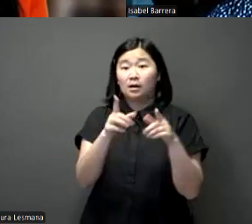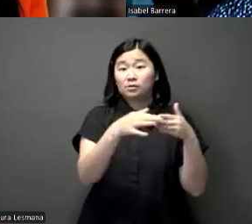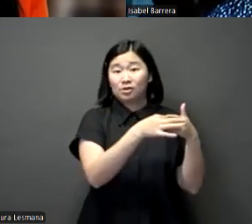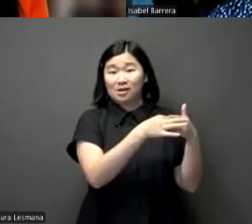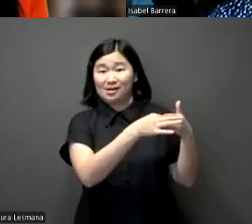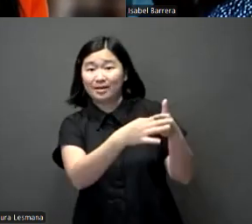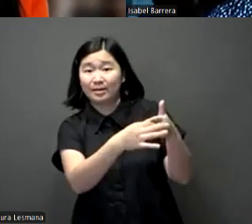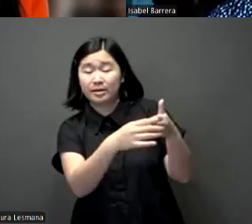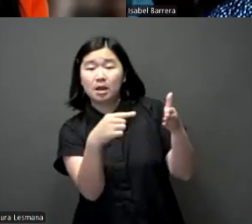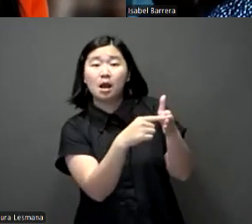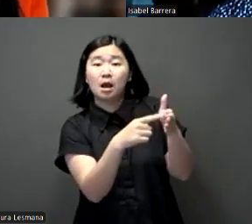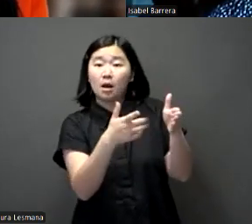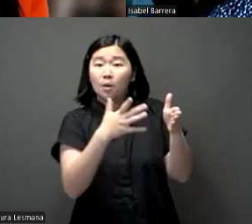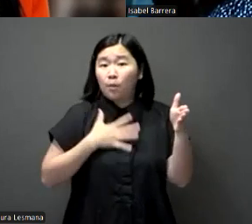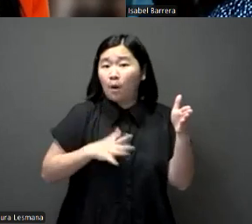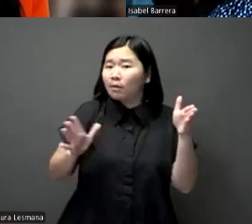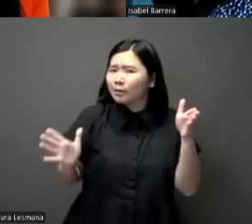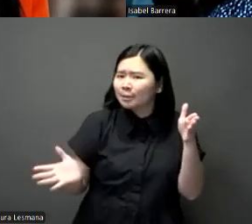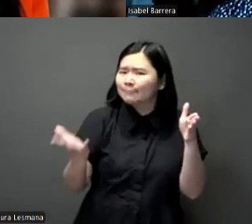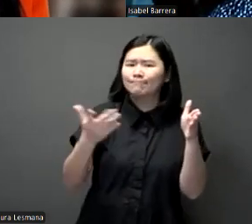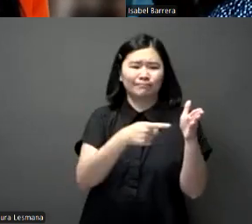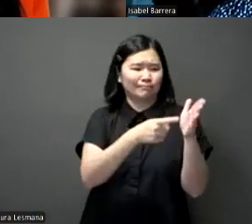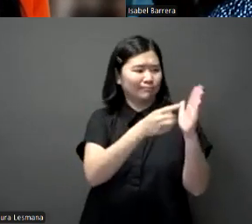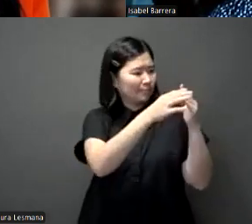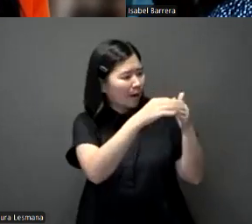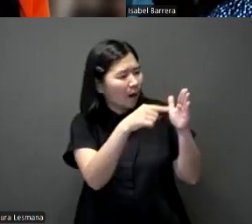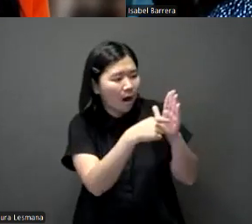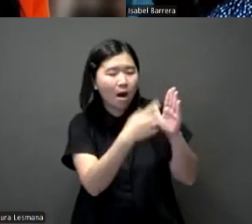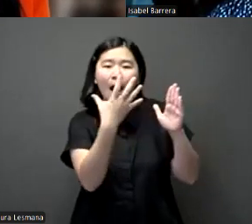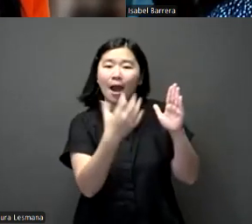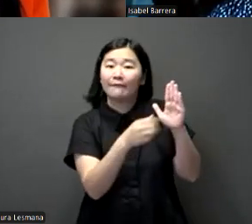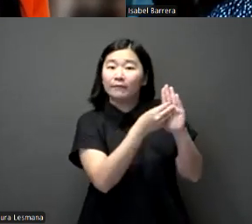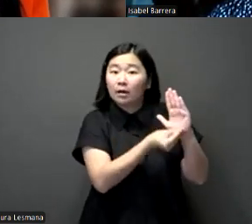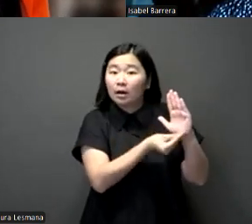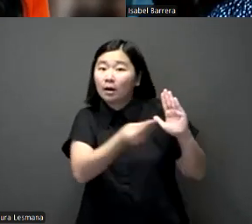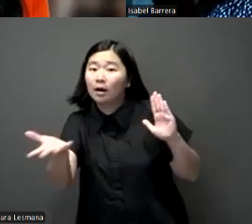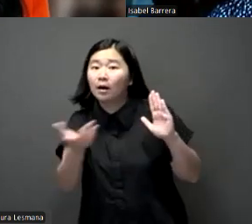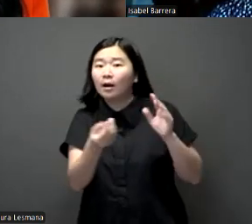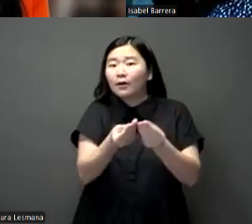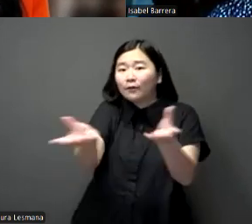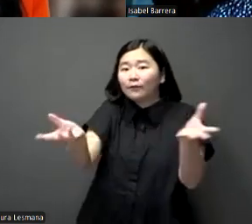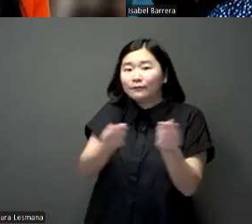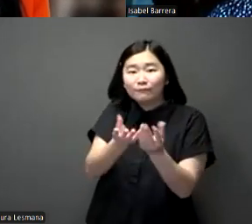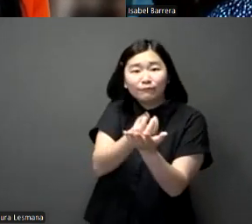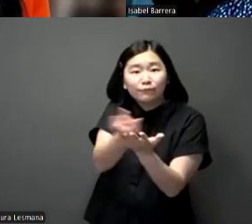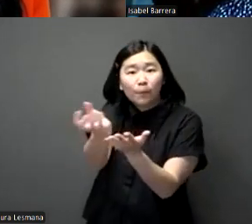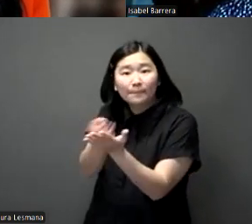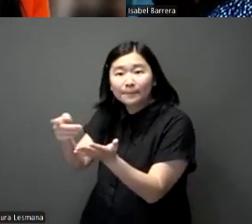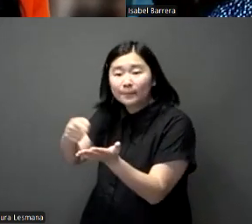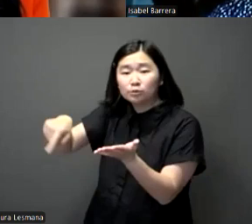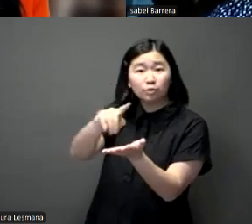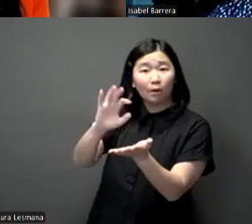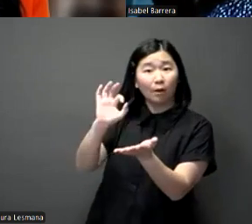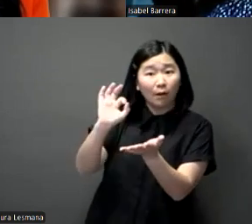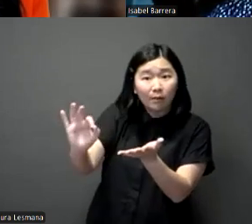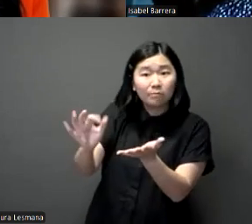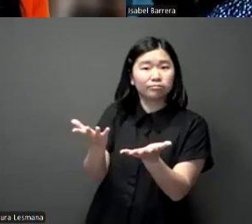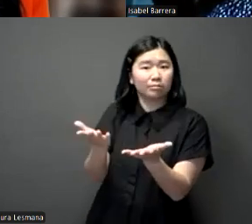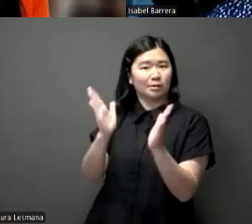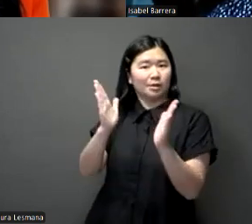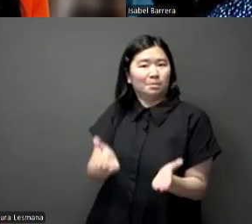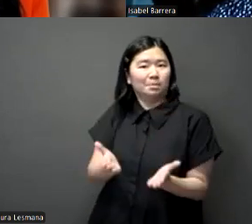está conformado, como señaló Gina, por personas también del nivel subnacional, es decir, hay personas de